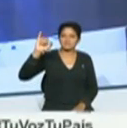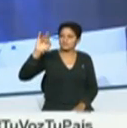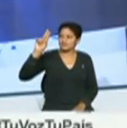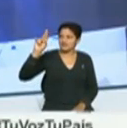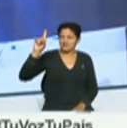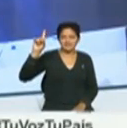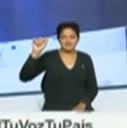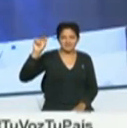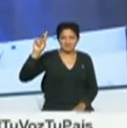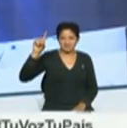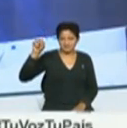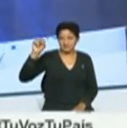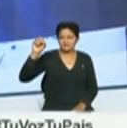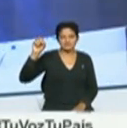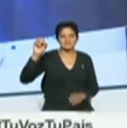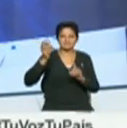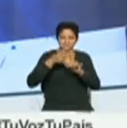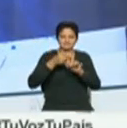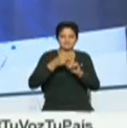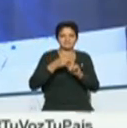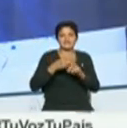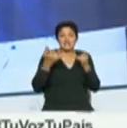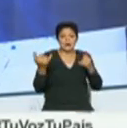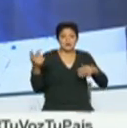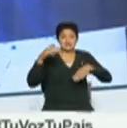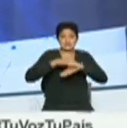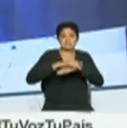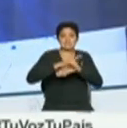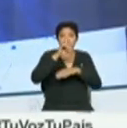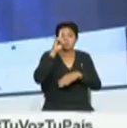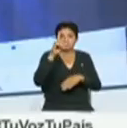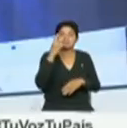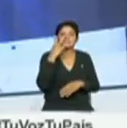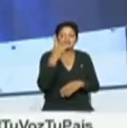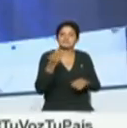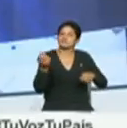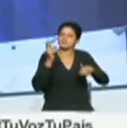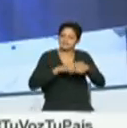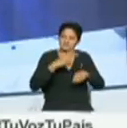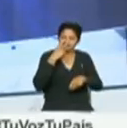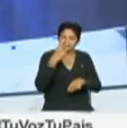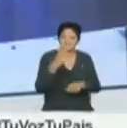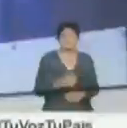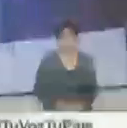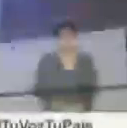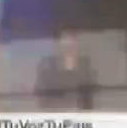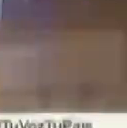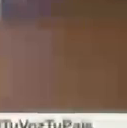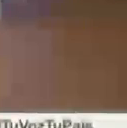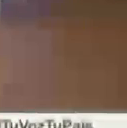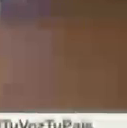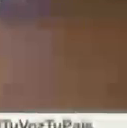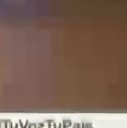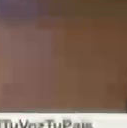www.elciudadano.gov.es. Nos encontraremos nuevamente hoy a las 13 horas con más información. Muy buenos días.